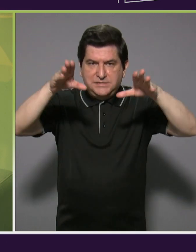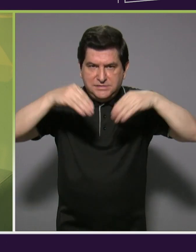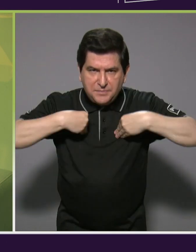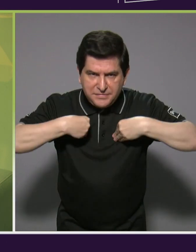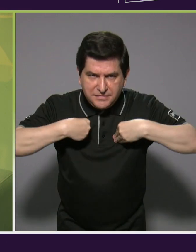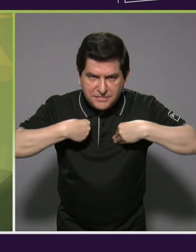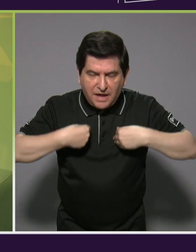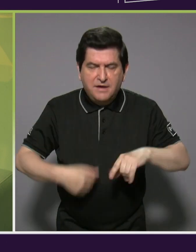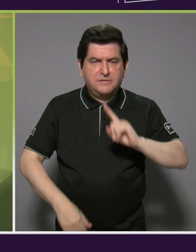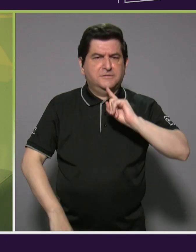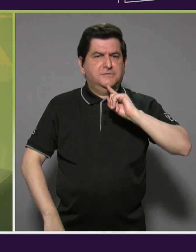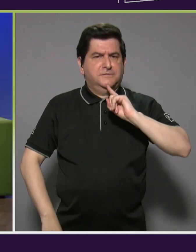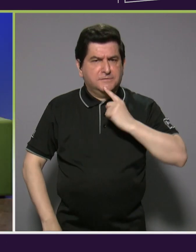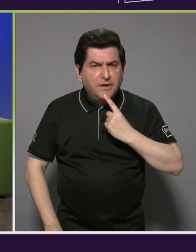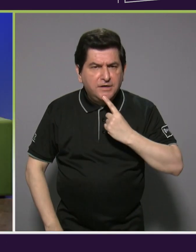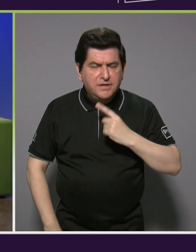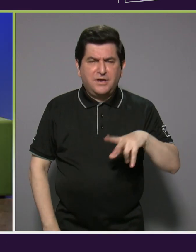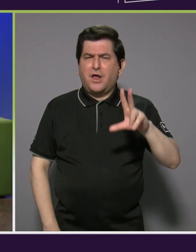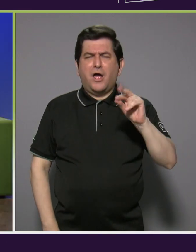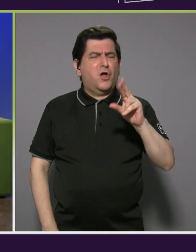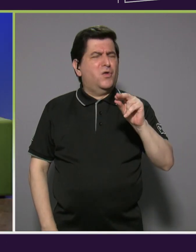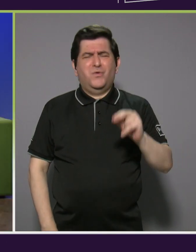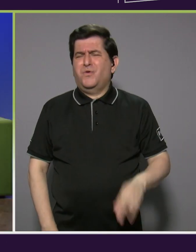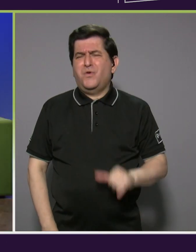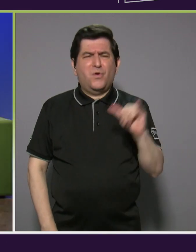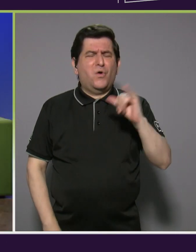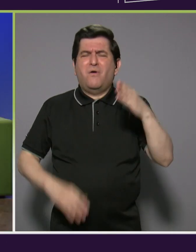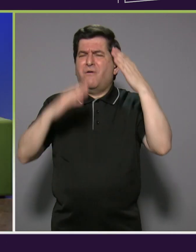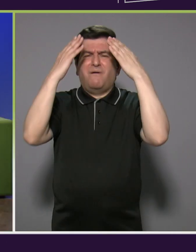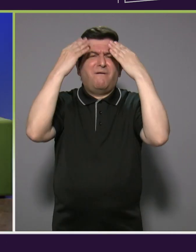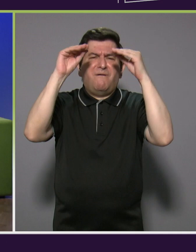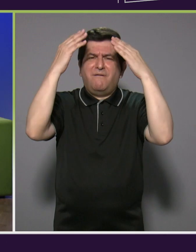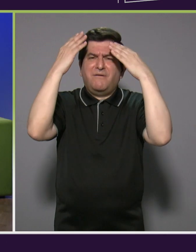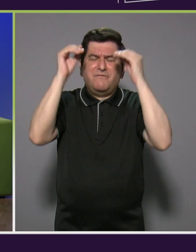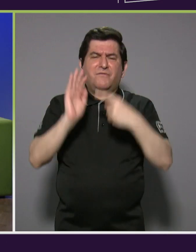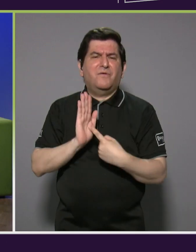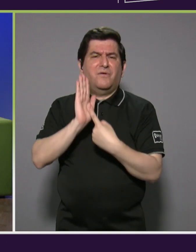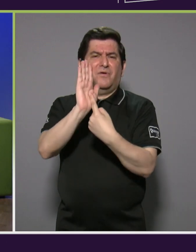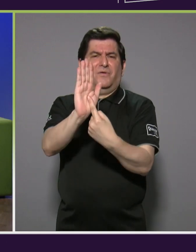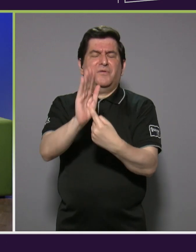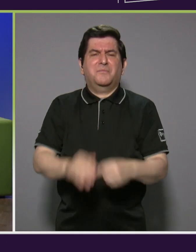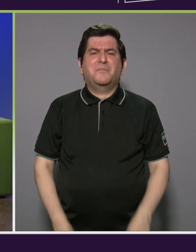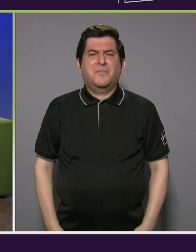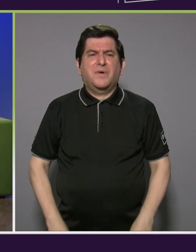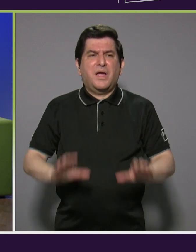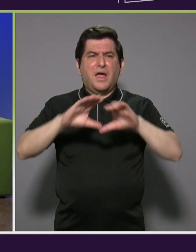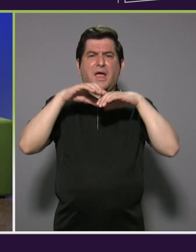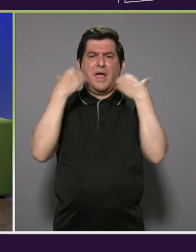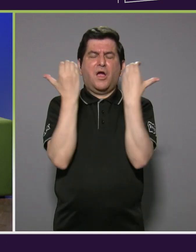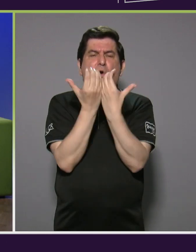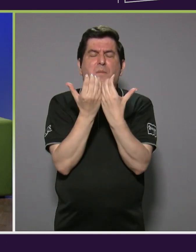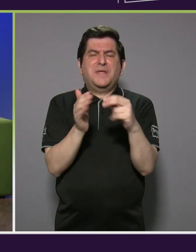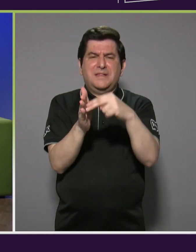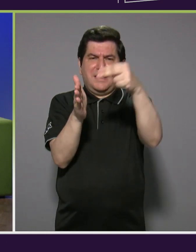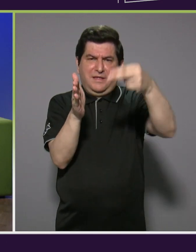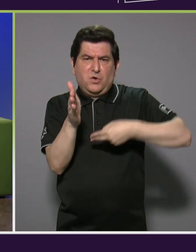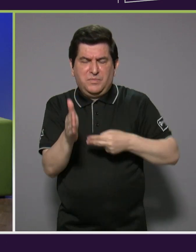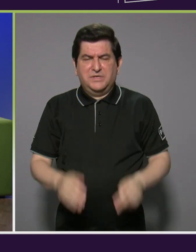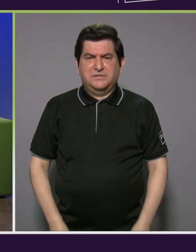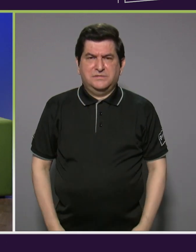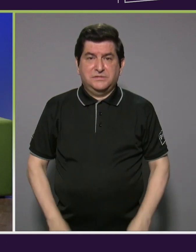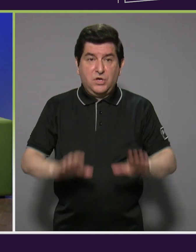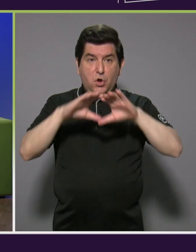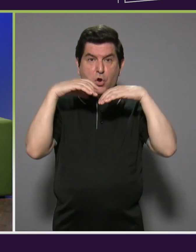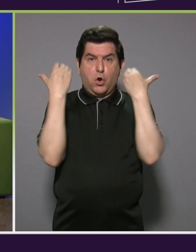en forma seria esto, no como hicieron con el informe que presentaron ante el Comité de la Convención, donde el Comité de